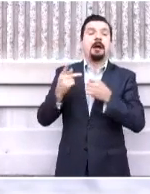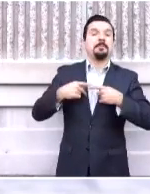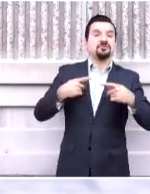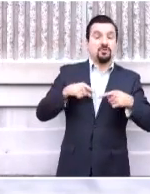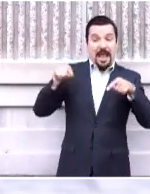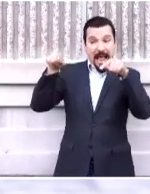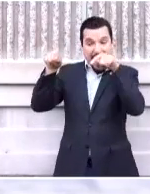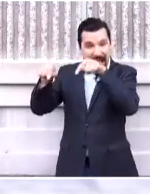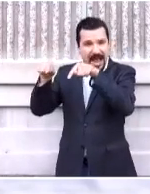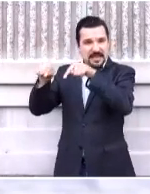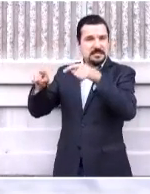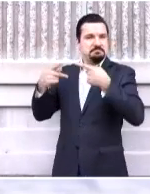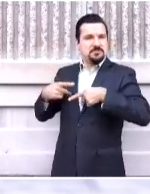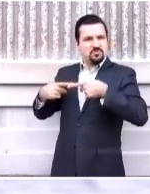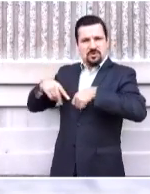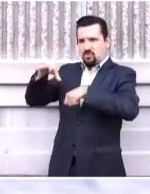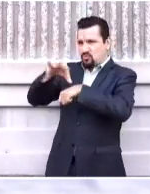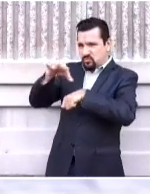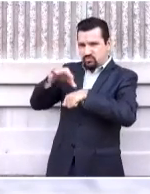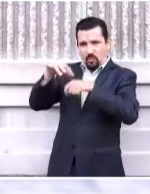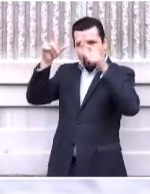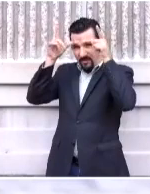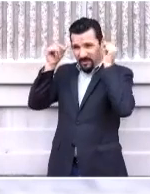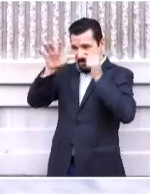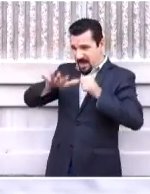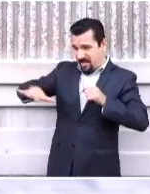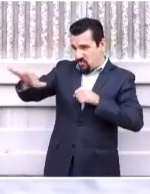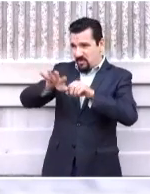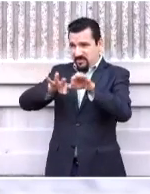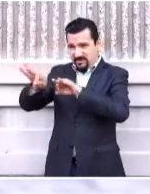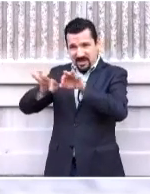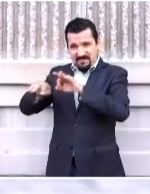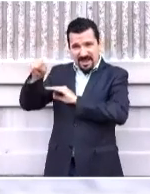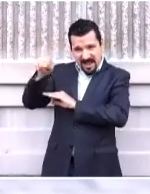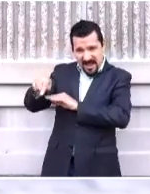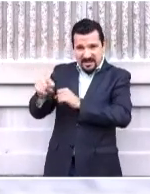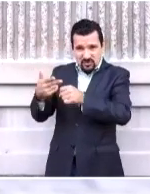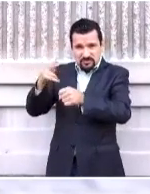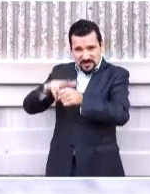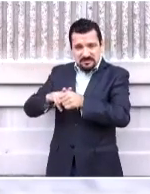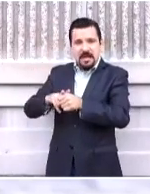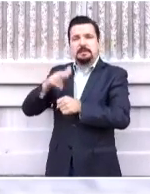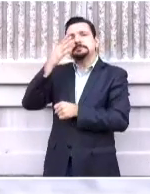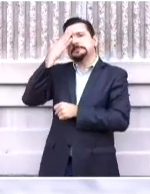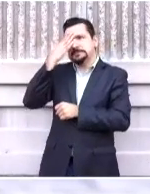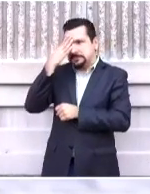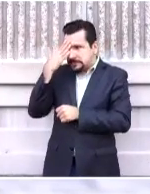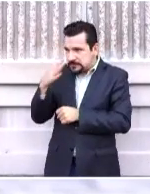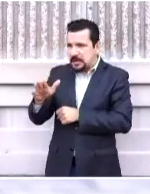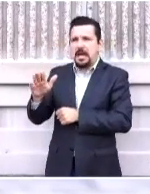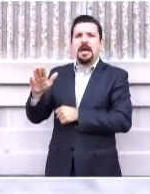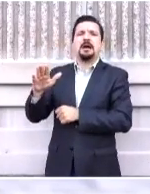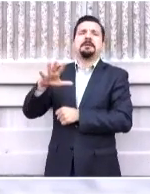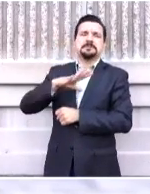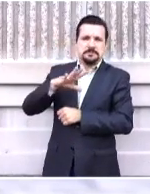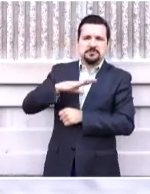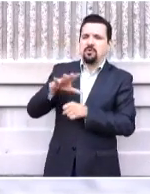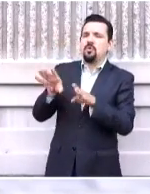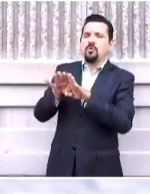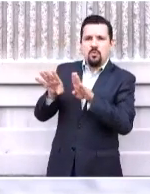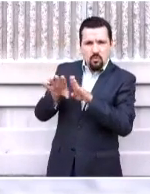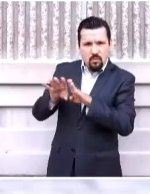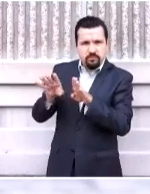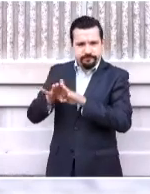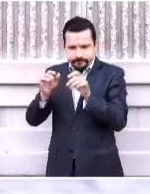está adiestrado, está capacitado, tiene el equipo de protección personal,